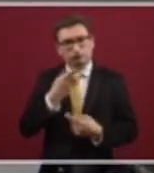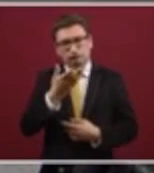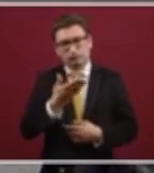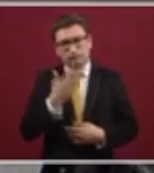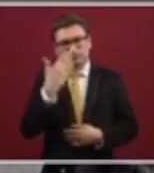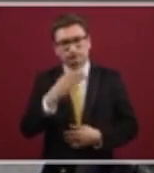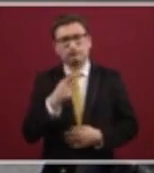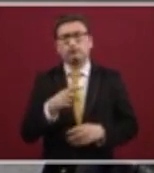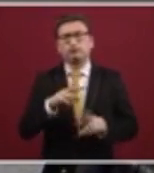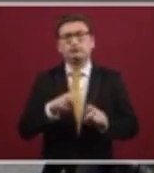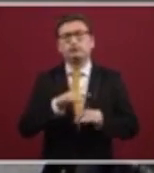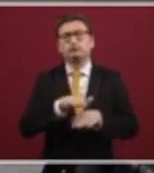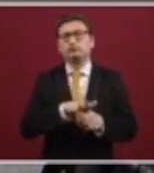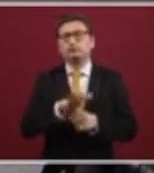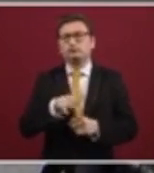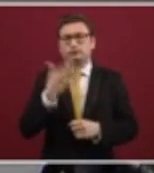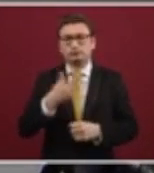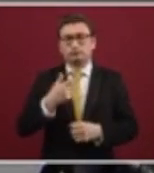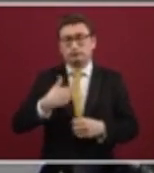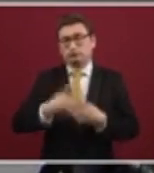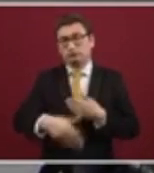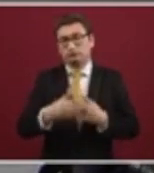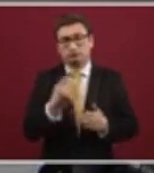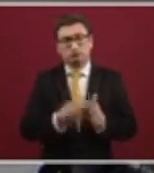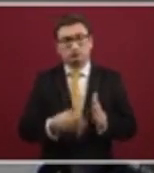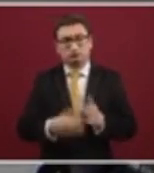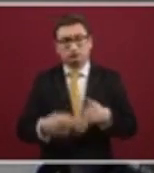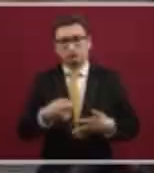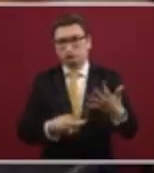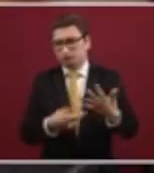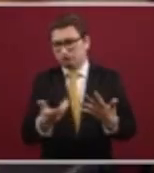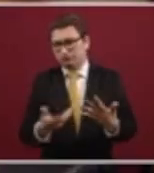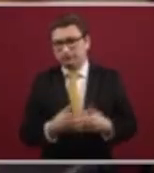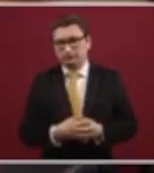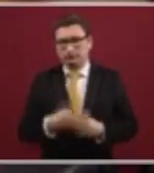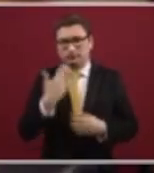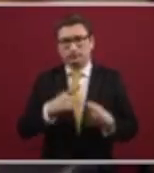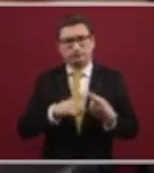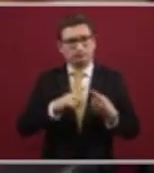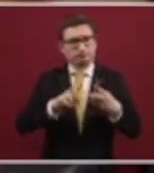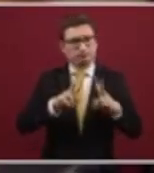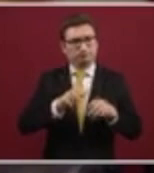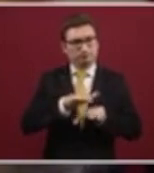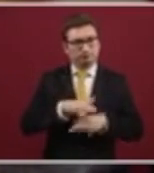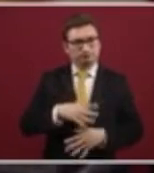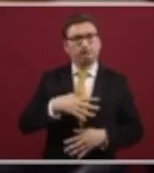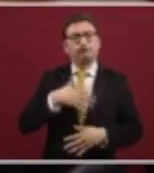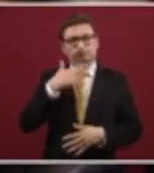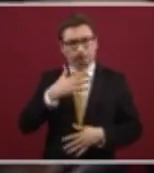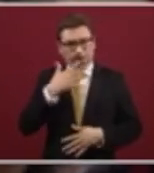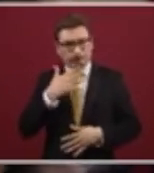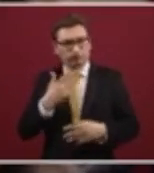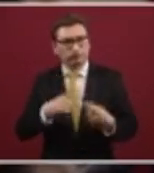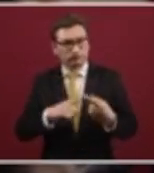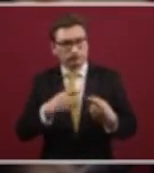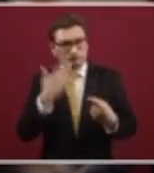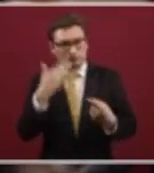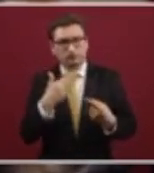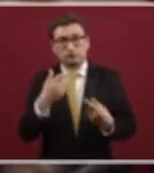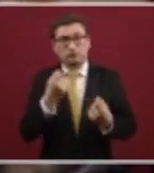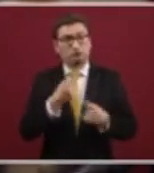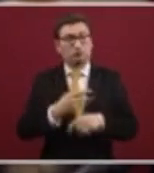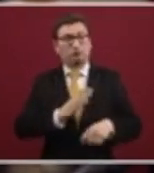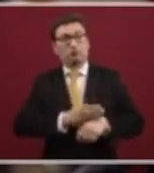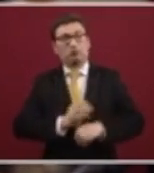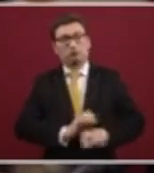en el sentido de cosas que tenemos pendientes. La cuestión de la colusión, pues hay que, así como hablamos de corrupción y de impunidad,